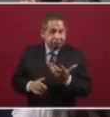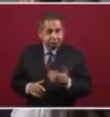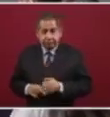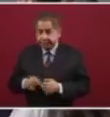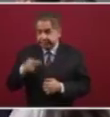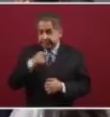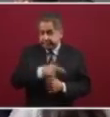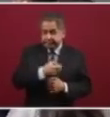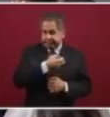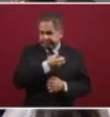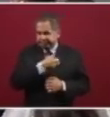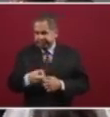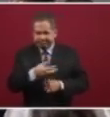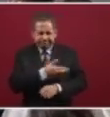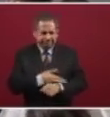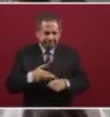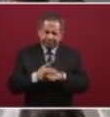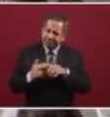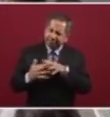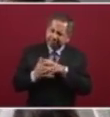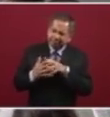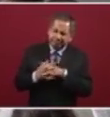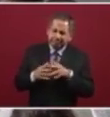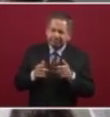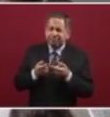organizó una guerrilla